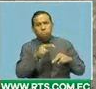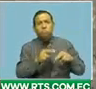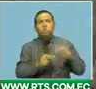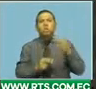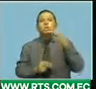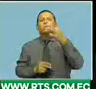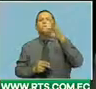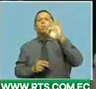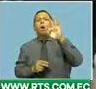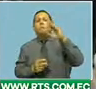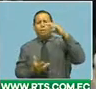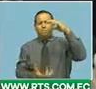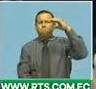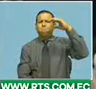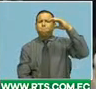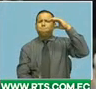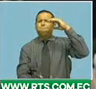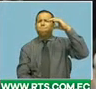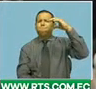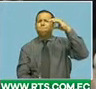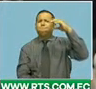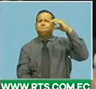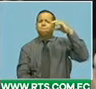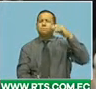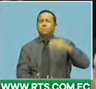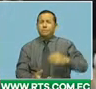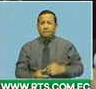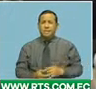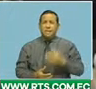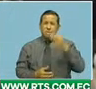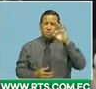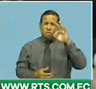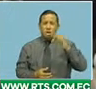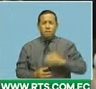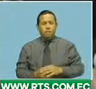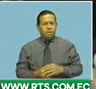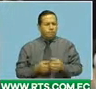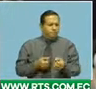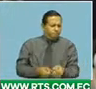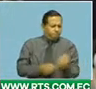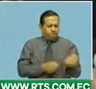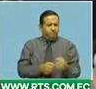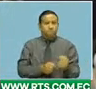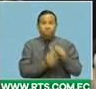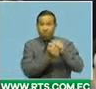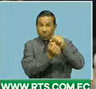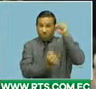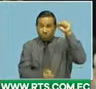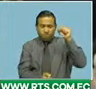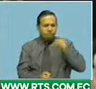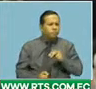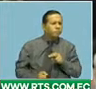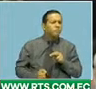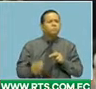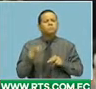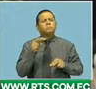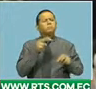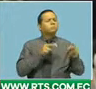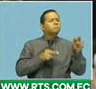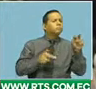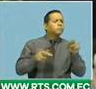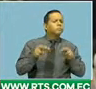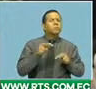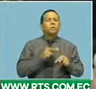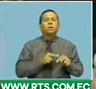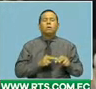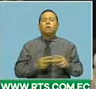de yute que poseen, bajo la modalidad de gancho ciego. Aperturan el contenedor y incluyen esos sacos de yute en el